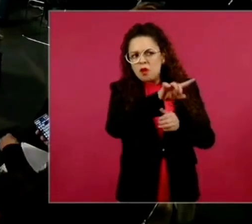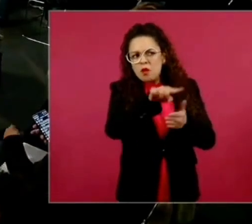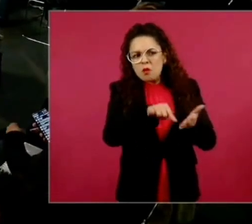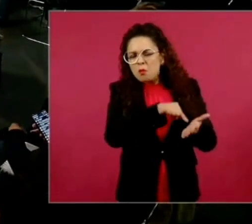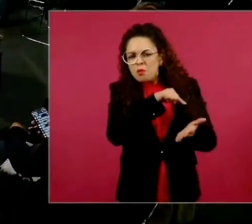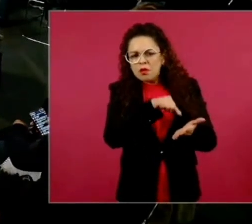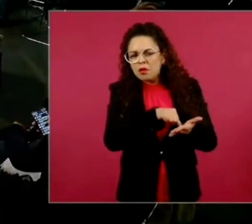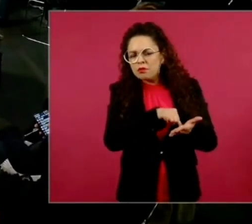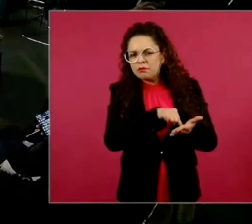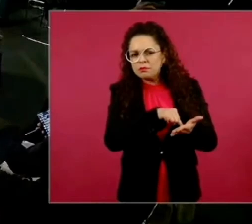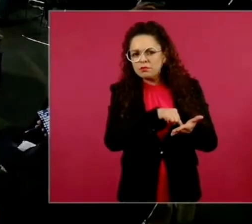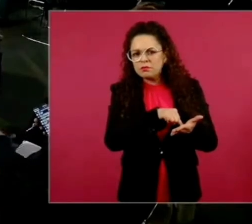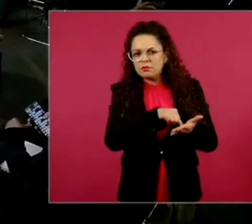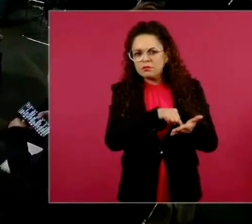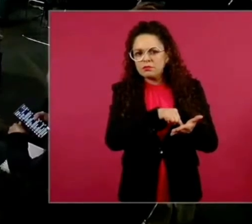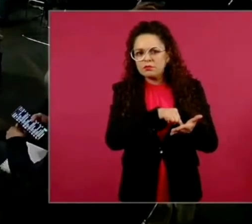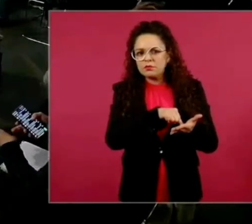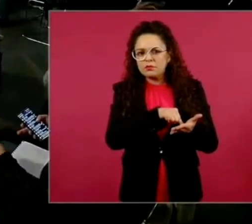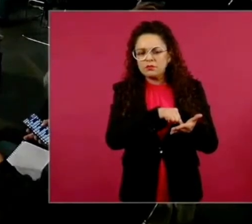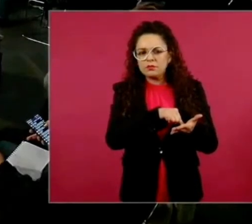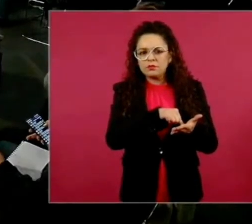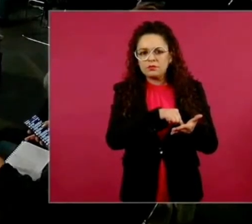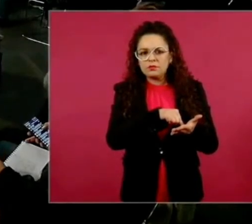y por nuestra debilidad